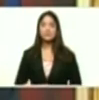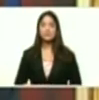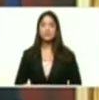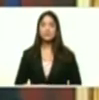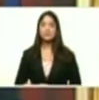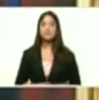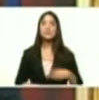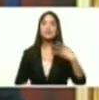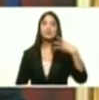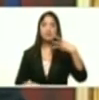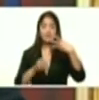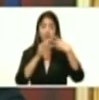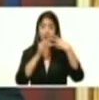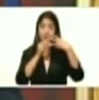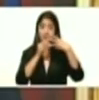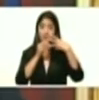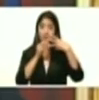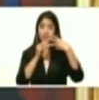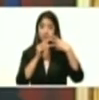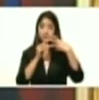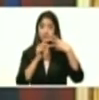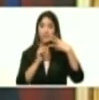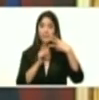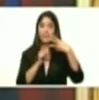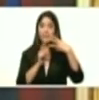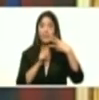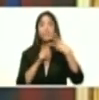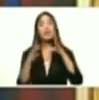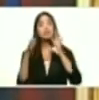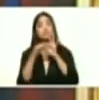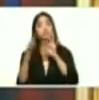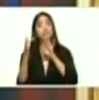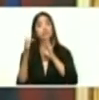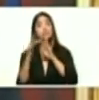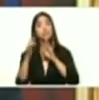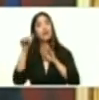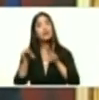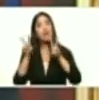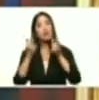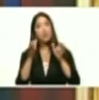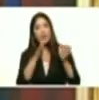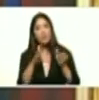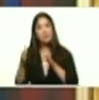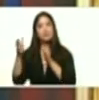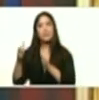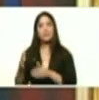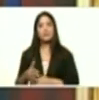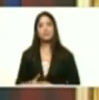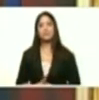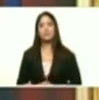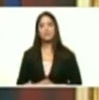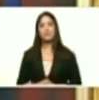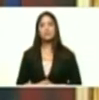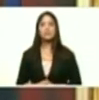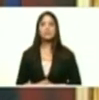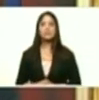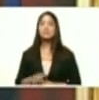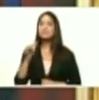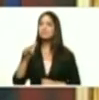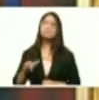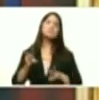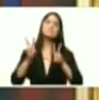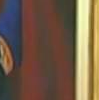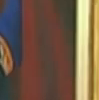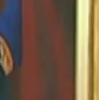Tercera línea estratégica que hemos articulado en esta nueva etapa, en este envión